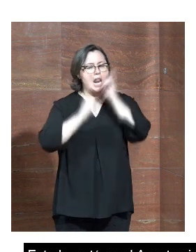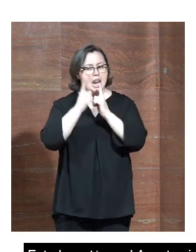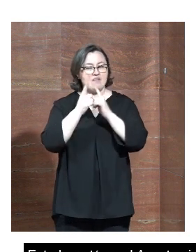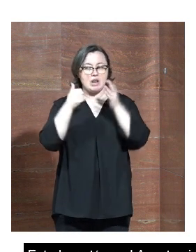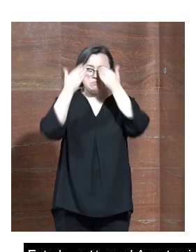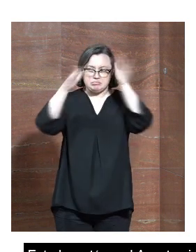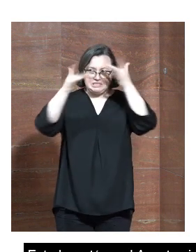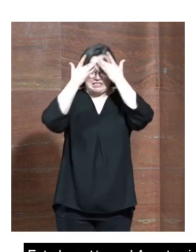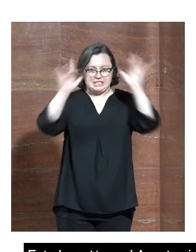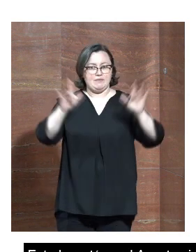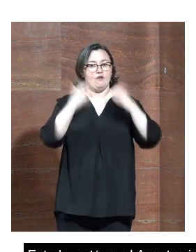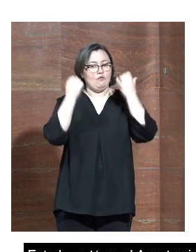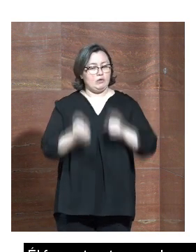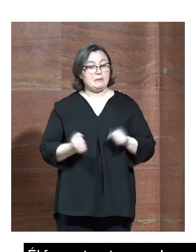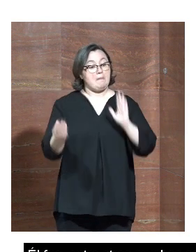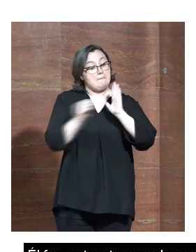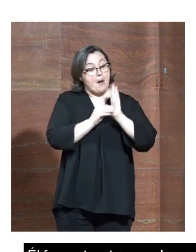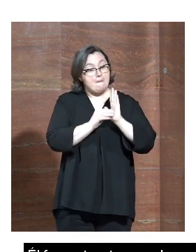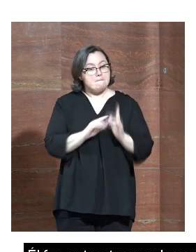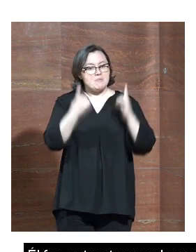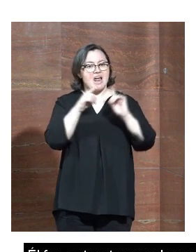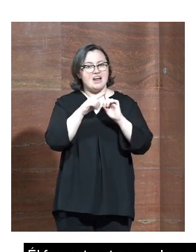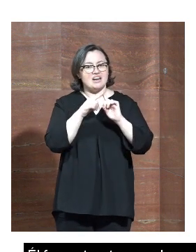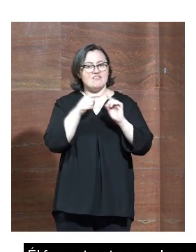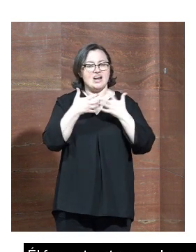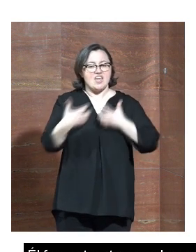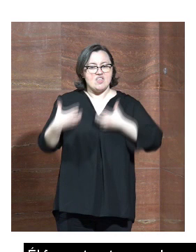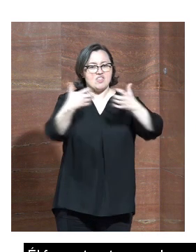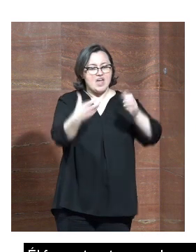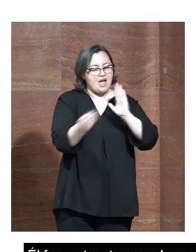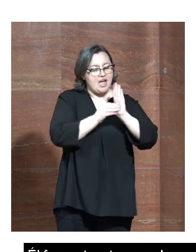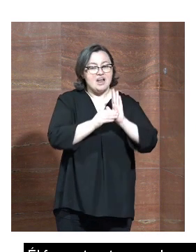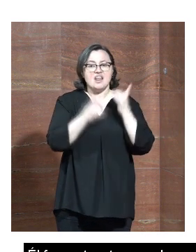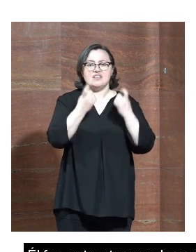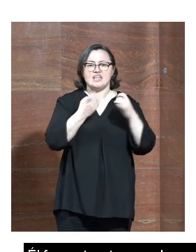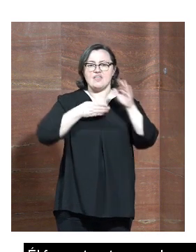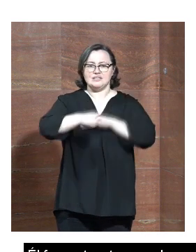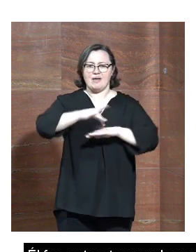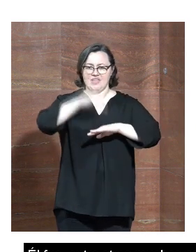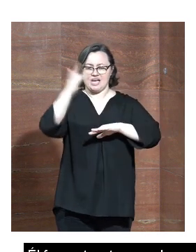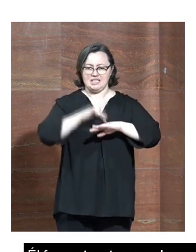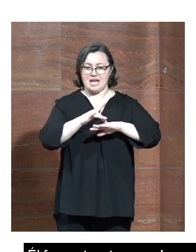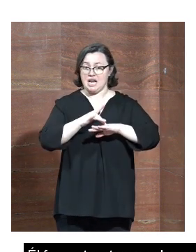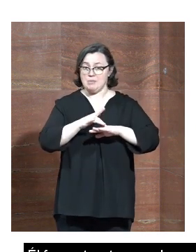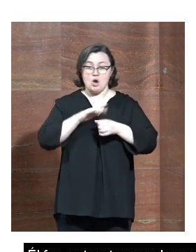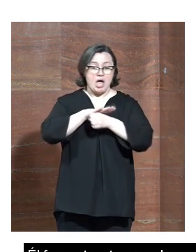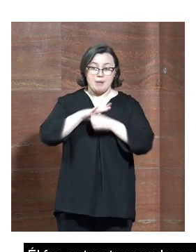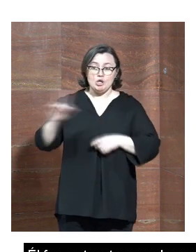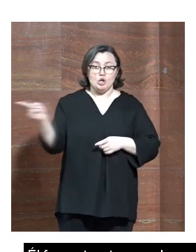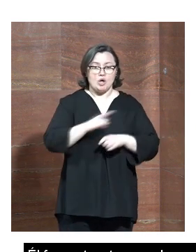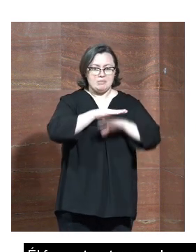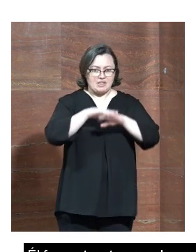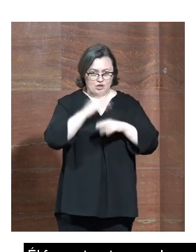sensibilidad enorme, incorporó una de las primeras referencias a la necesidad de la accesibilidad digital en todo el campo de